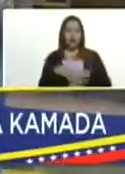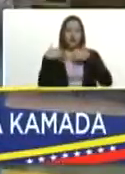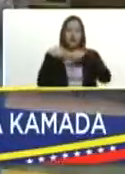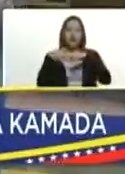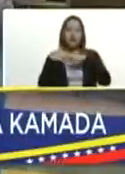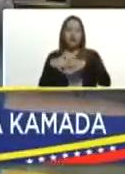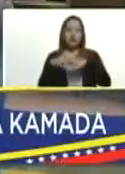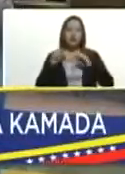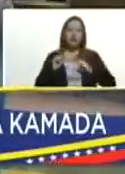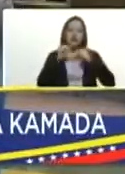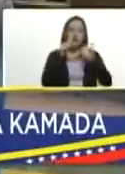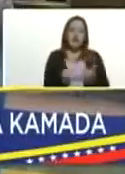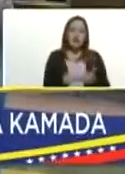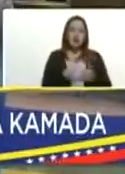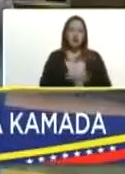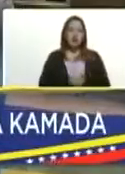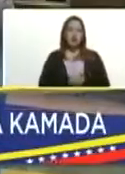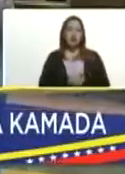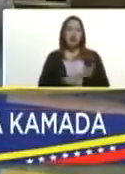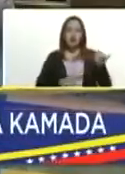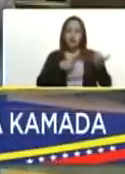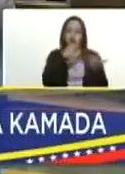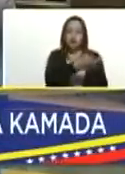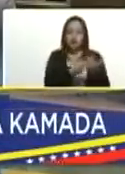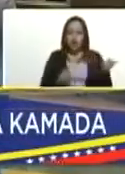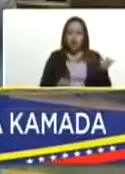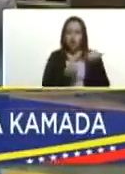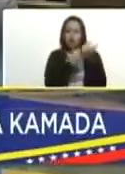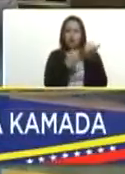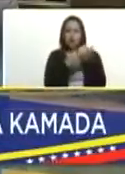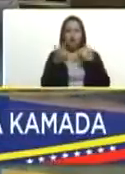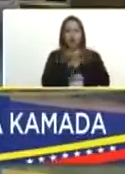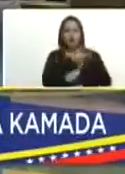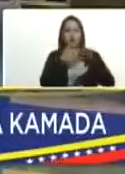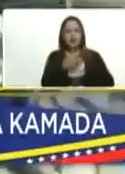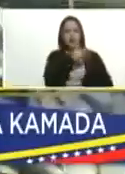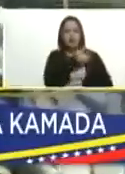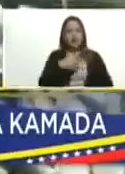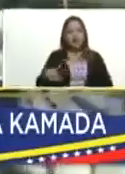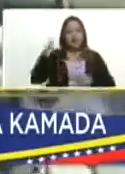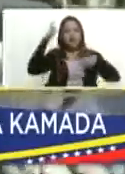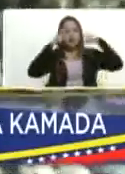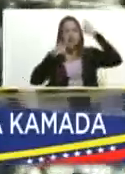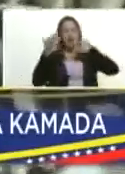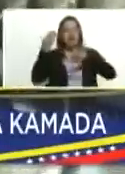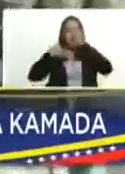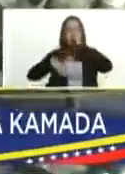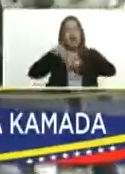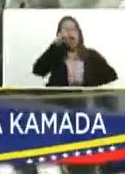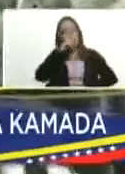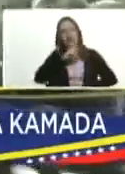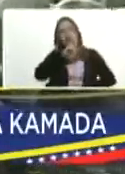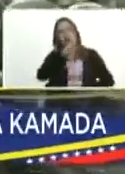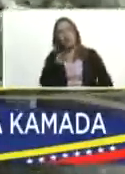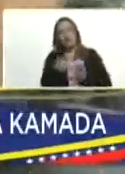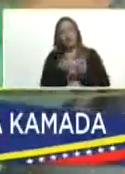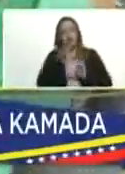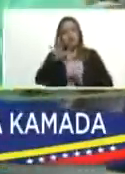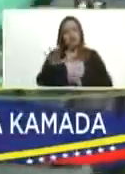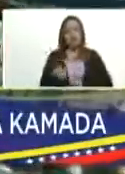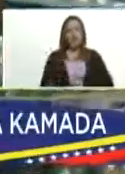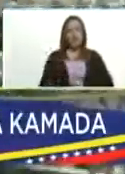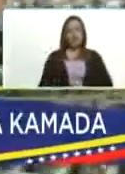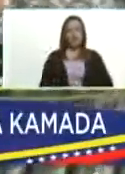que nace con un crédito del gobierno del presidente Chávez en el año 2005, con